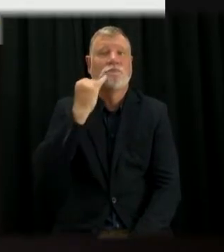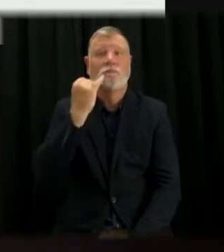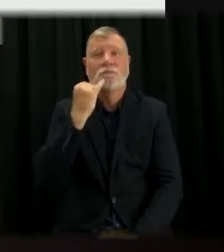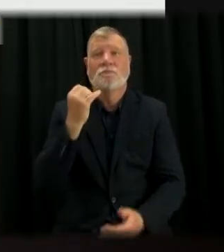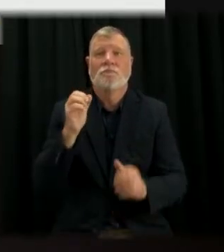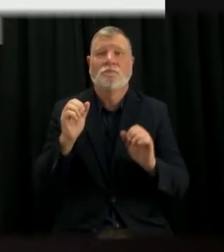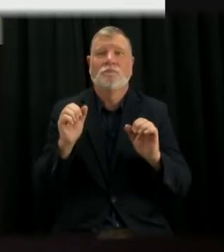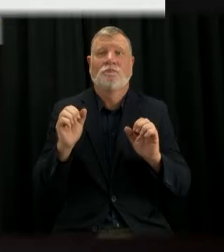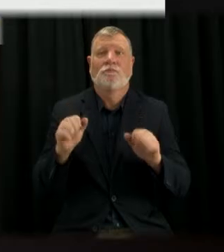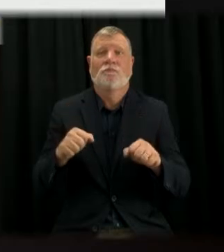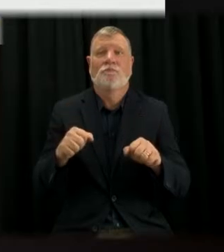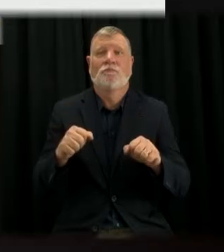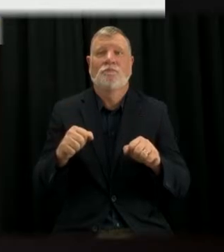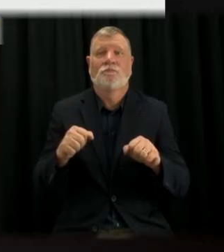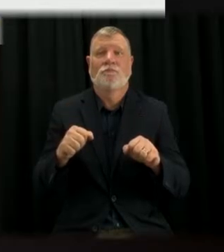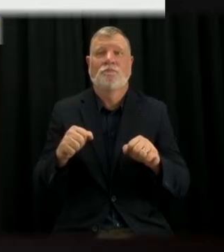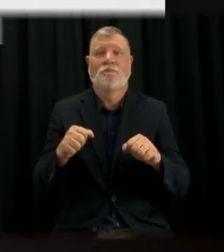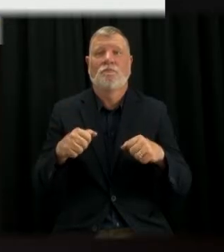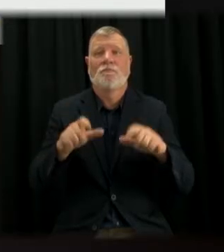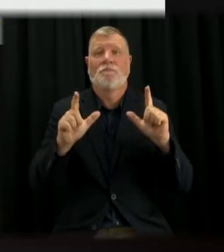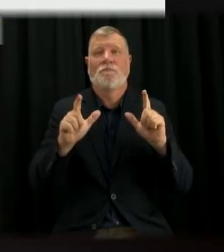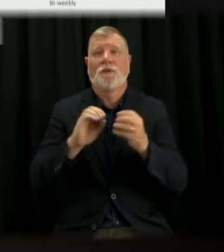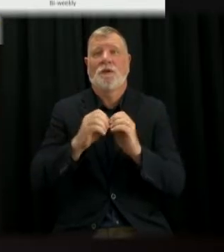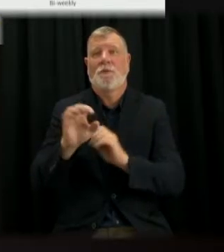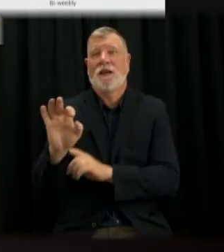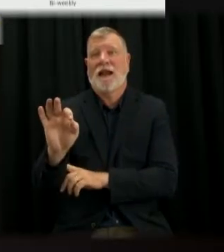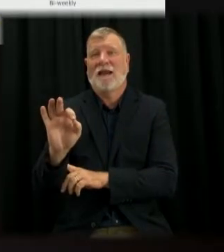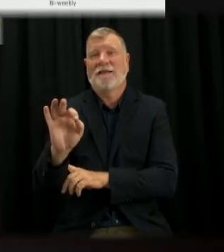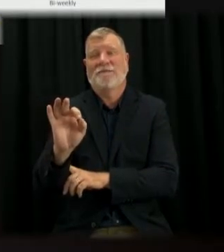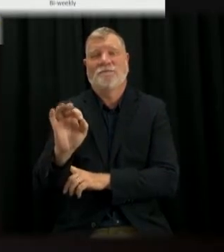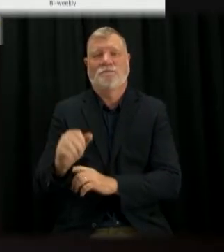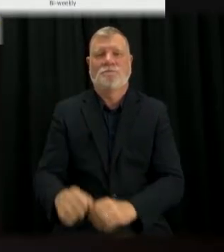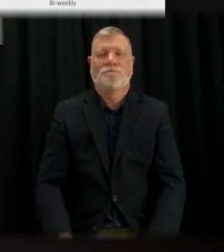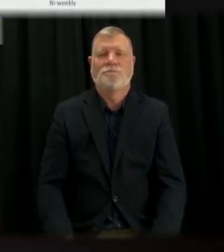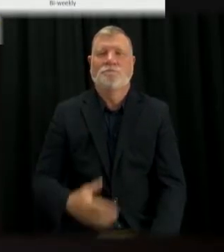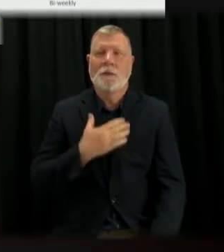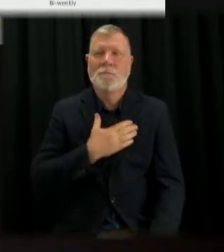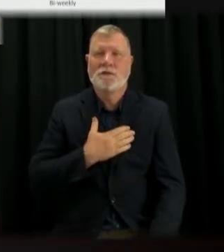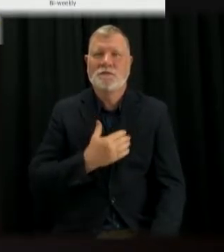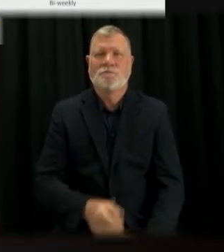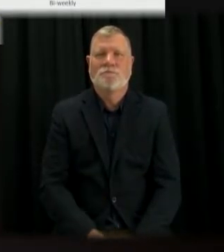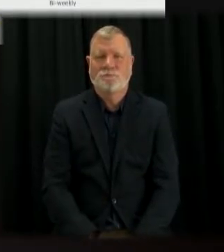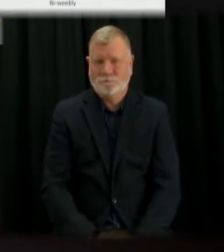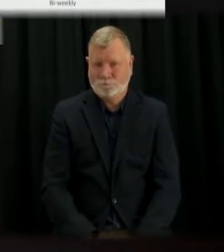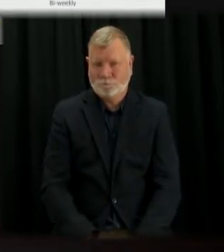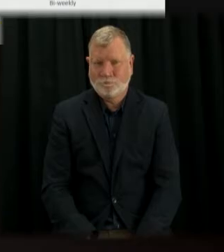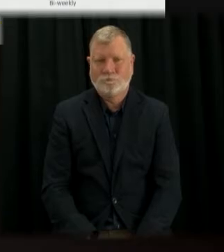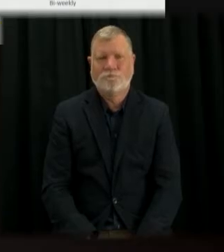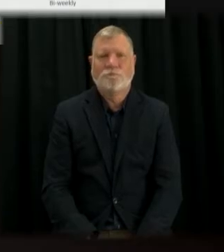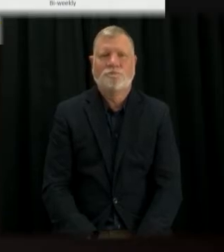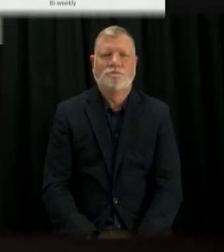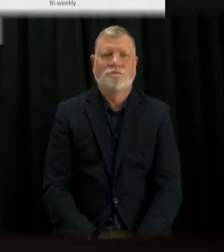Si pasamos a la página 9 de la presentación,